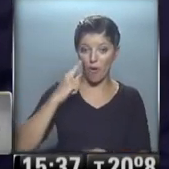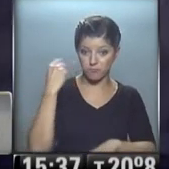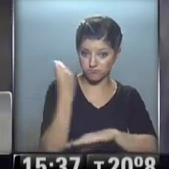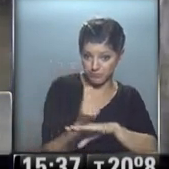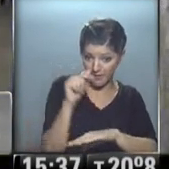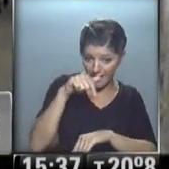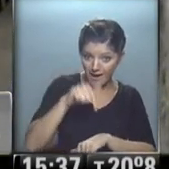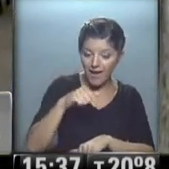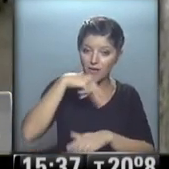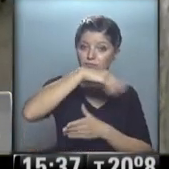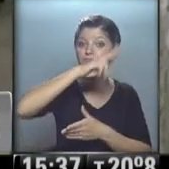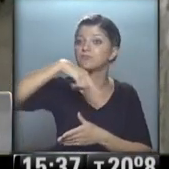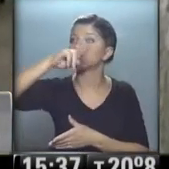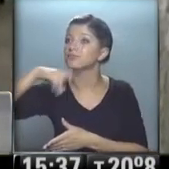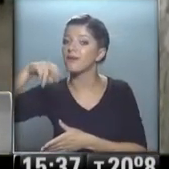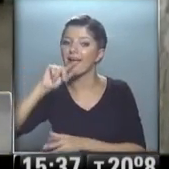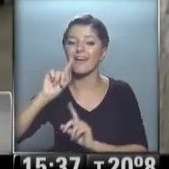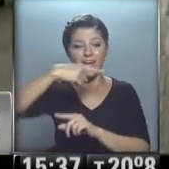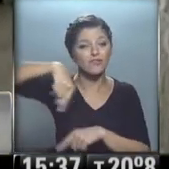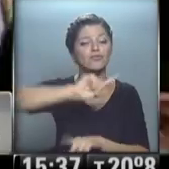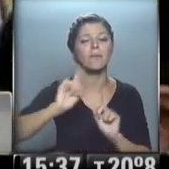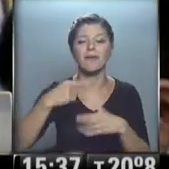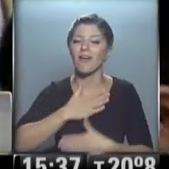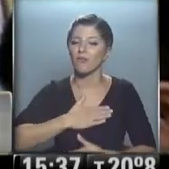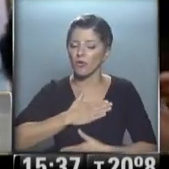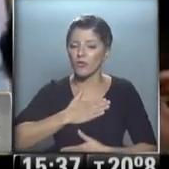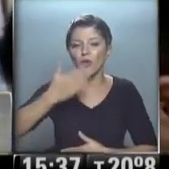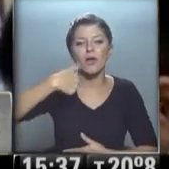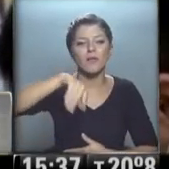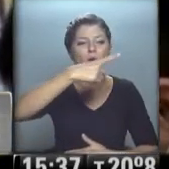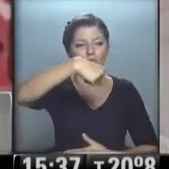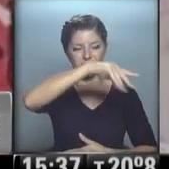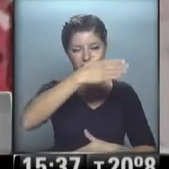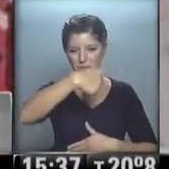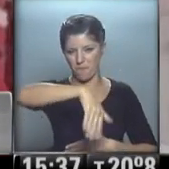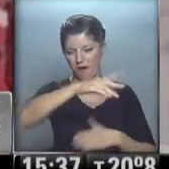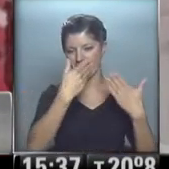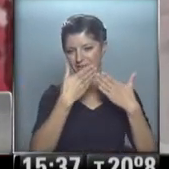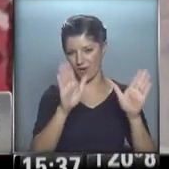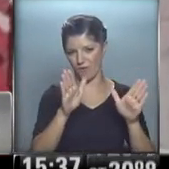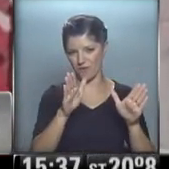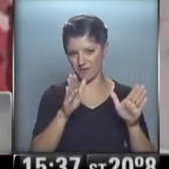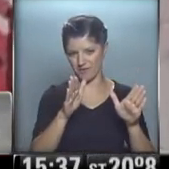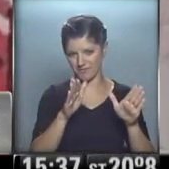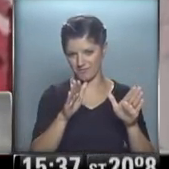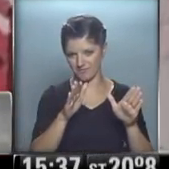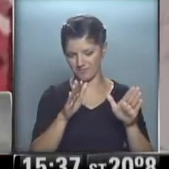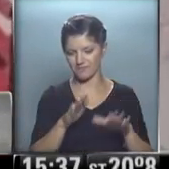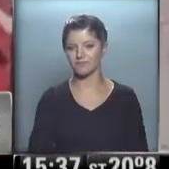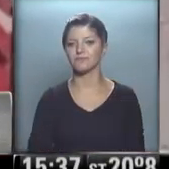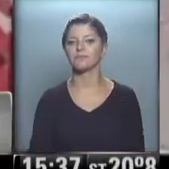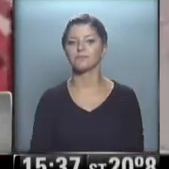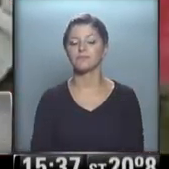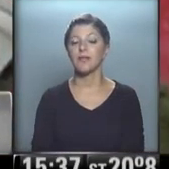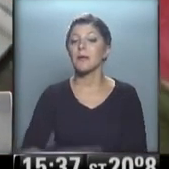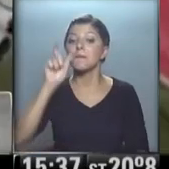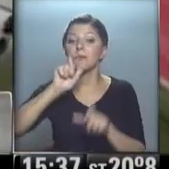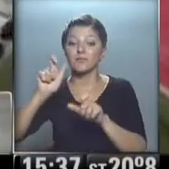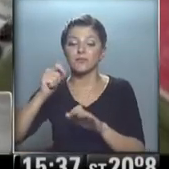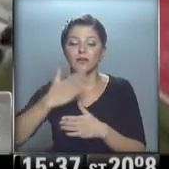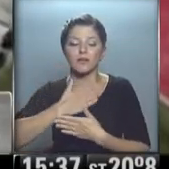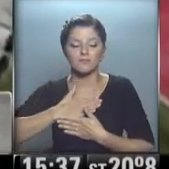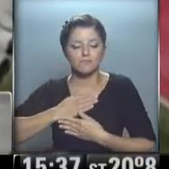también están muy contentos por lo que ustedes van a inaugurar, o lo que usted va a inaugurar en los próximos minutos, vecinos que están en